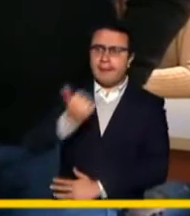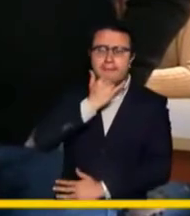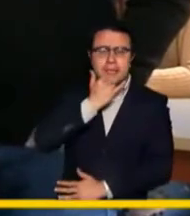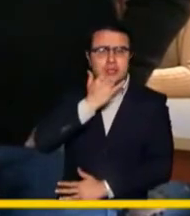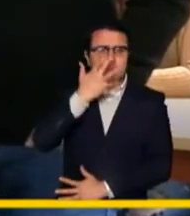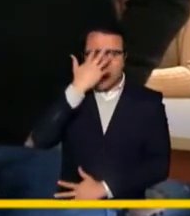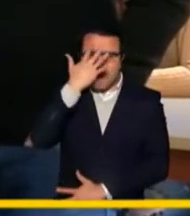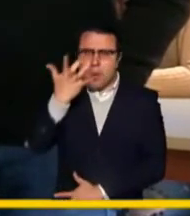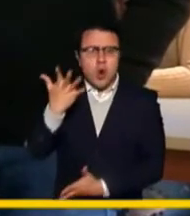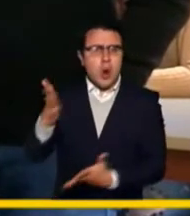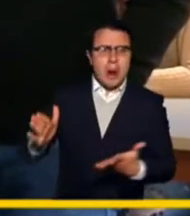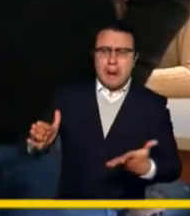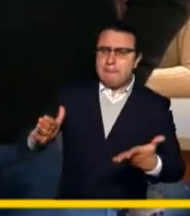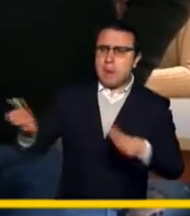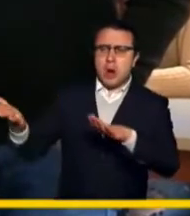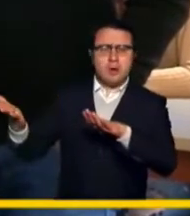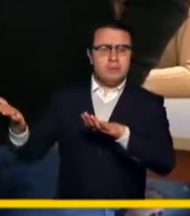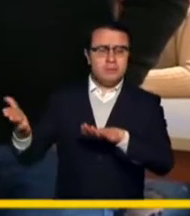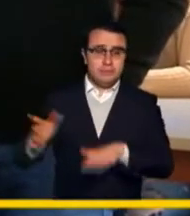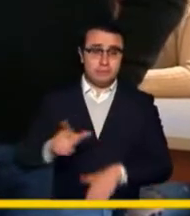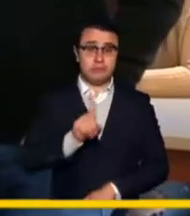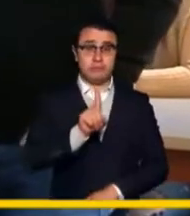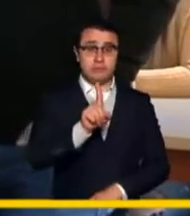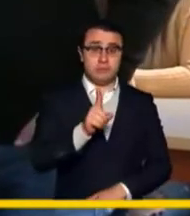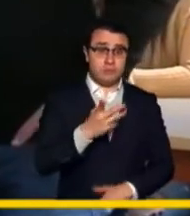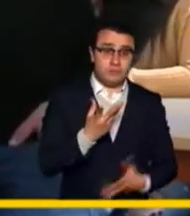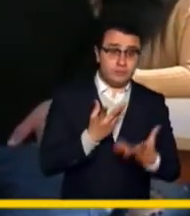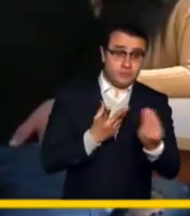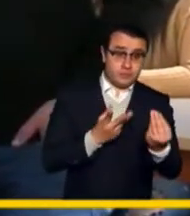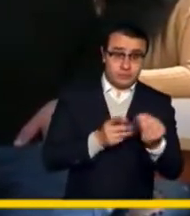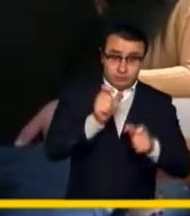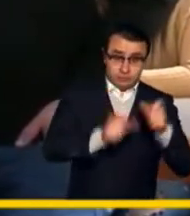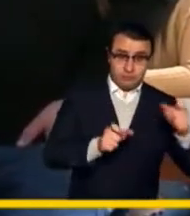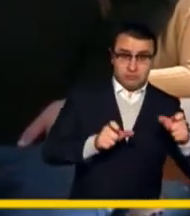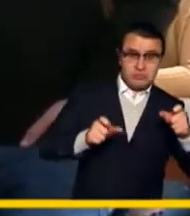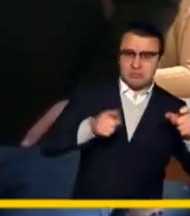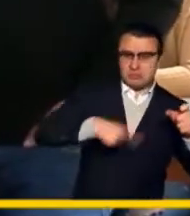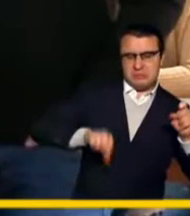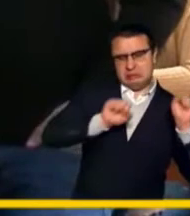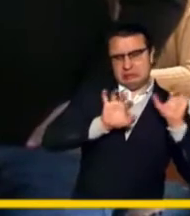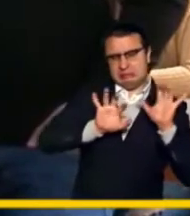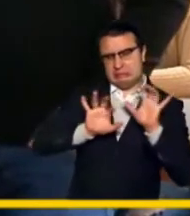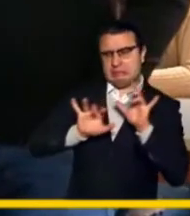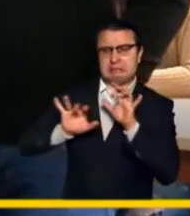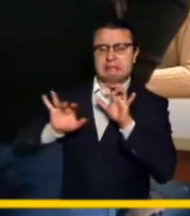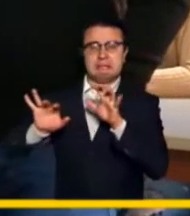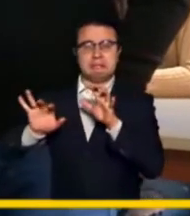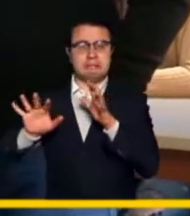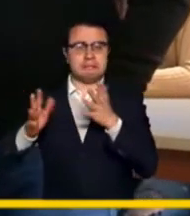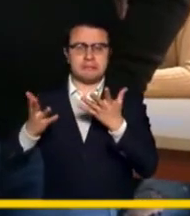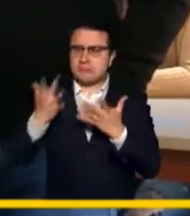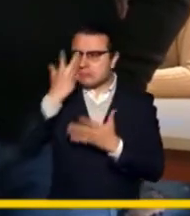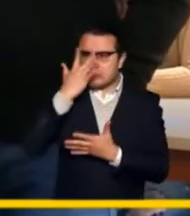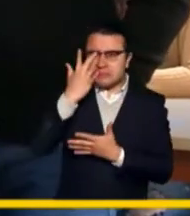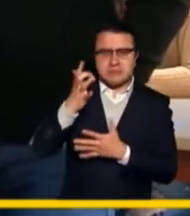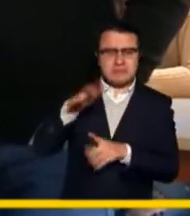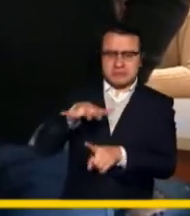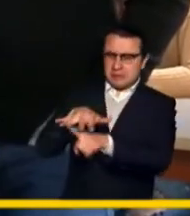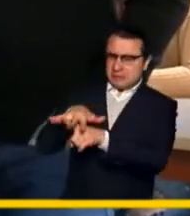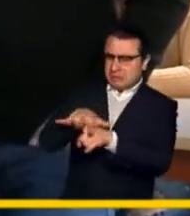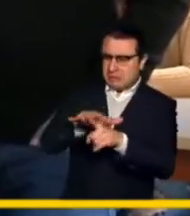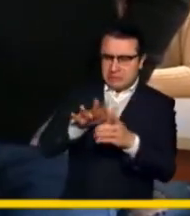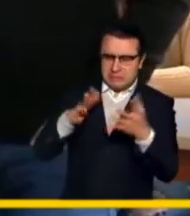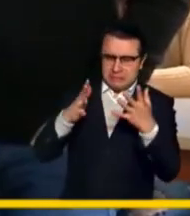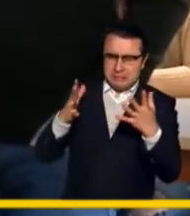desató la inconformidad de un sector de la población y cómo se llegaron a los